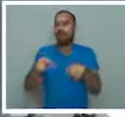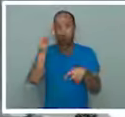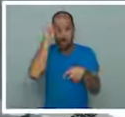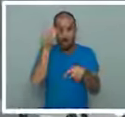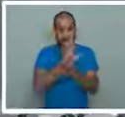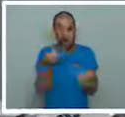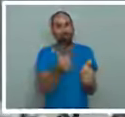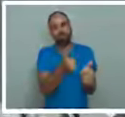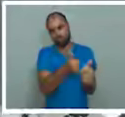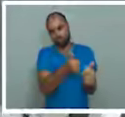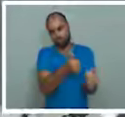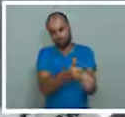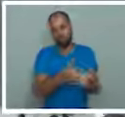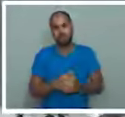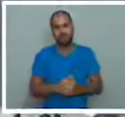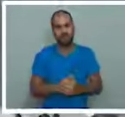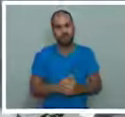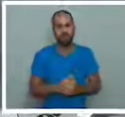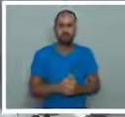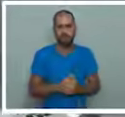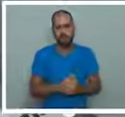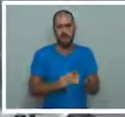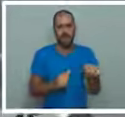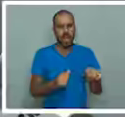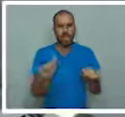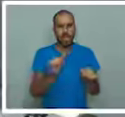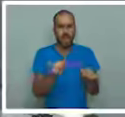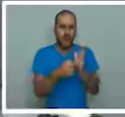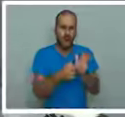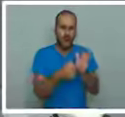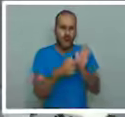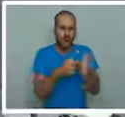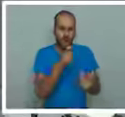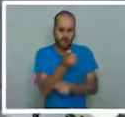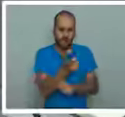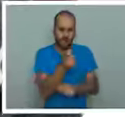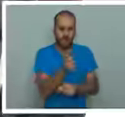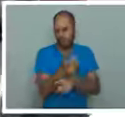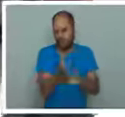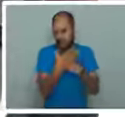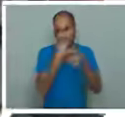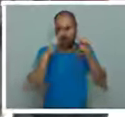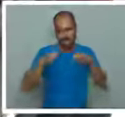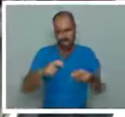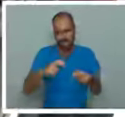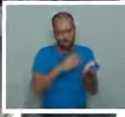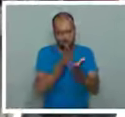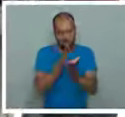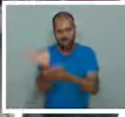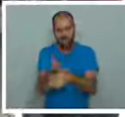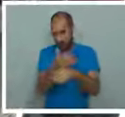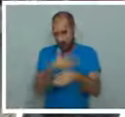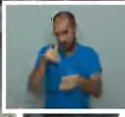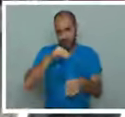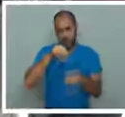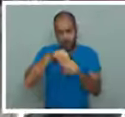encamina no por las diferentes líneas de investigación que tenemos acá en el laboratorio donde ellos después hacen sus exámenes de cada vez